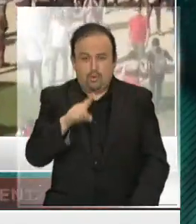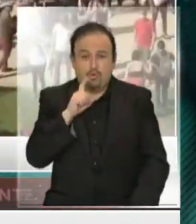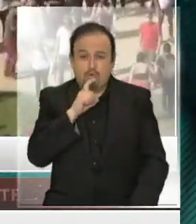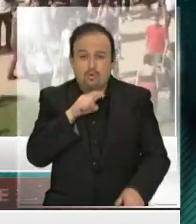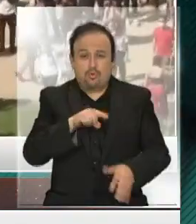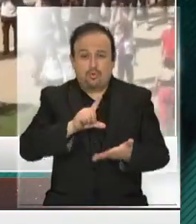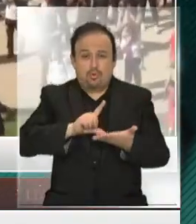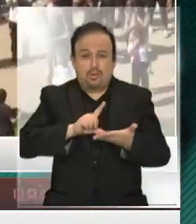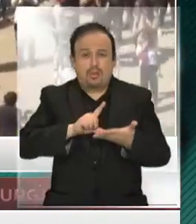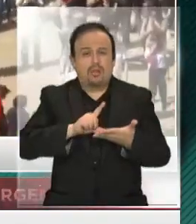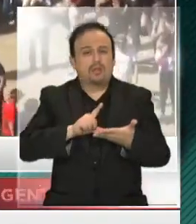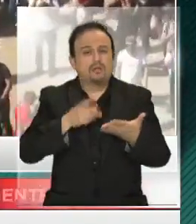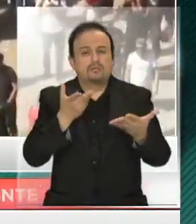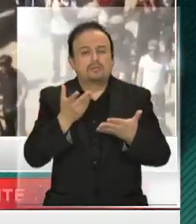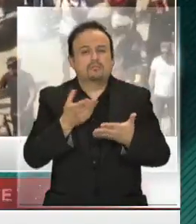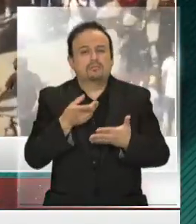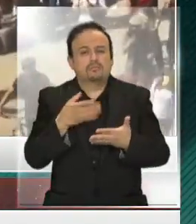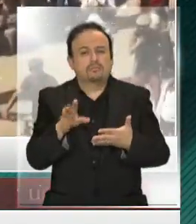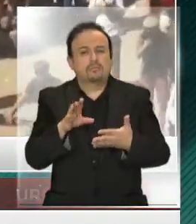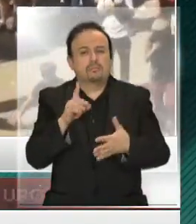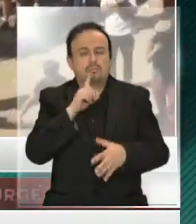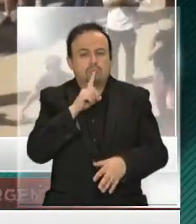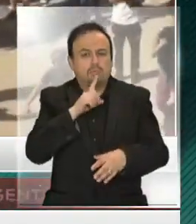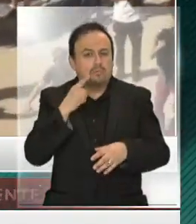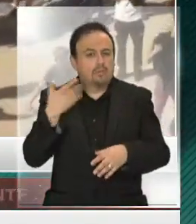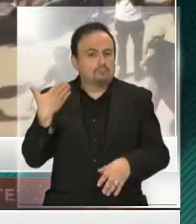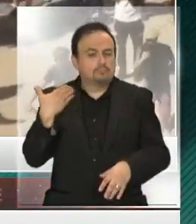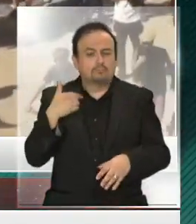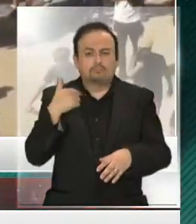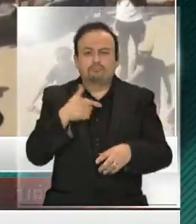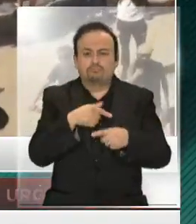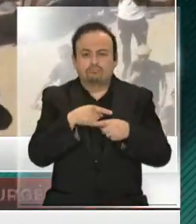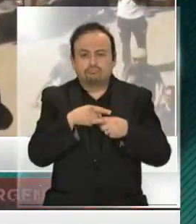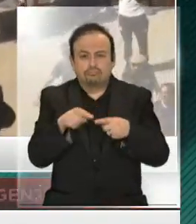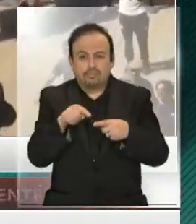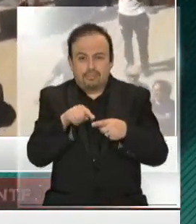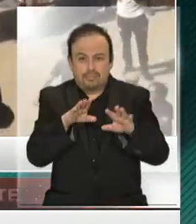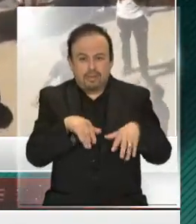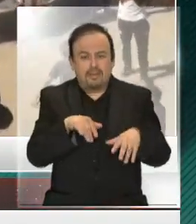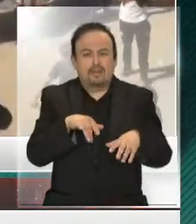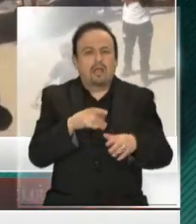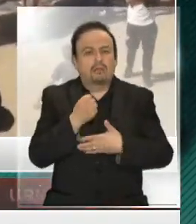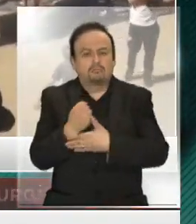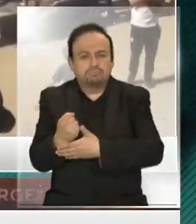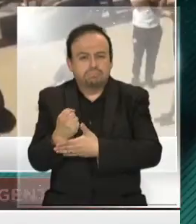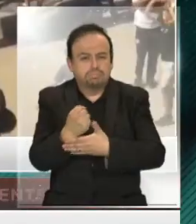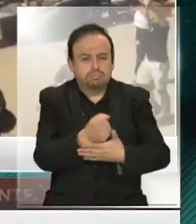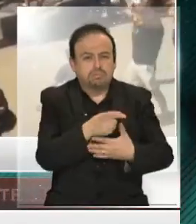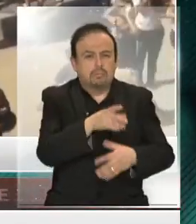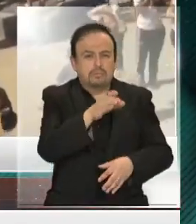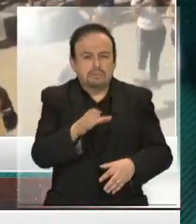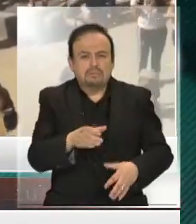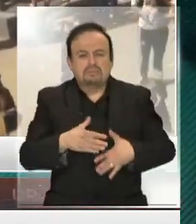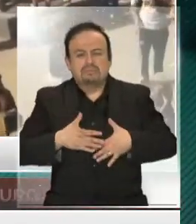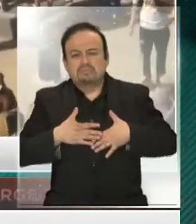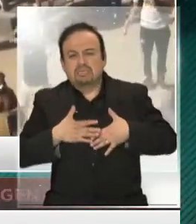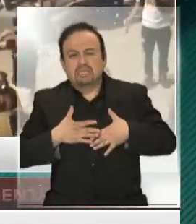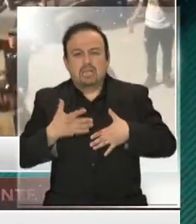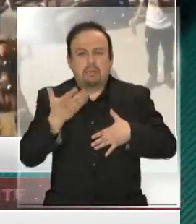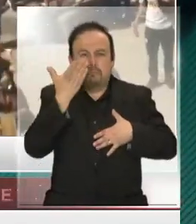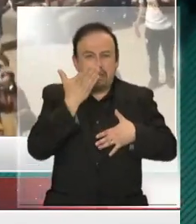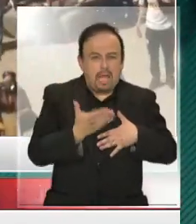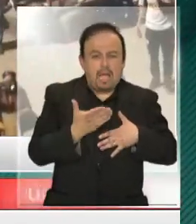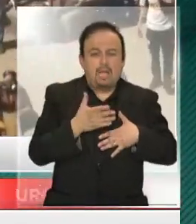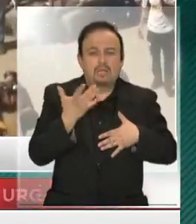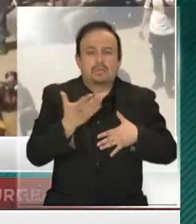ese lugar y lo han estado durante los últimos días algunos de ellos ayudando a las personas precisamente para